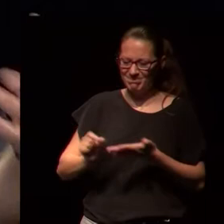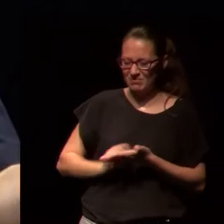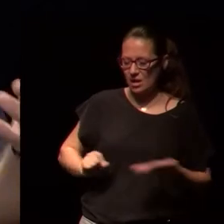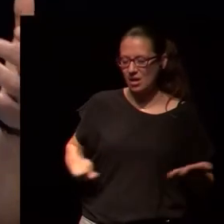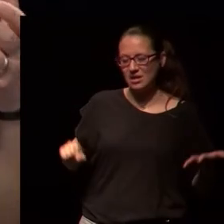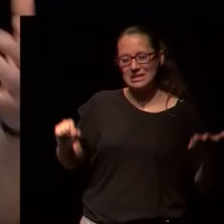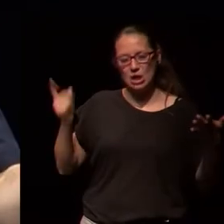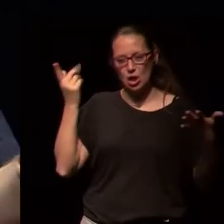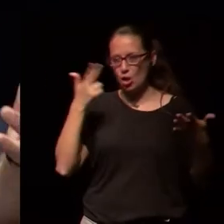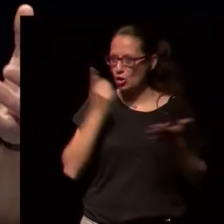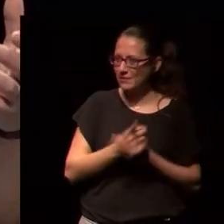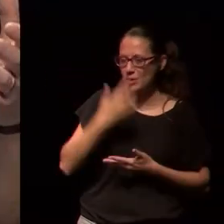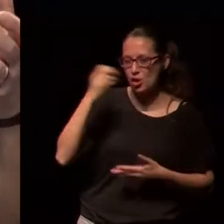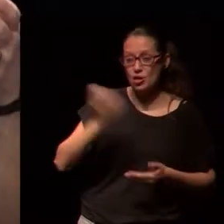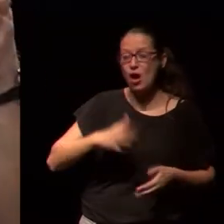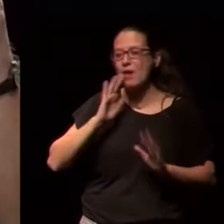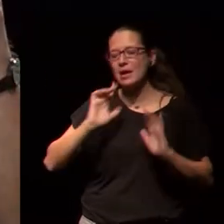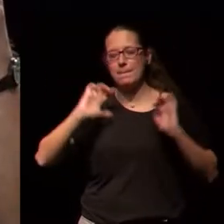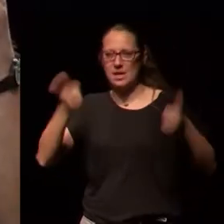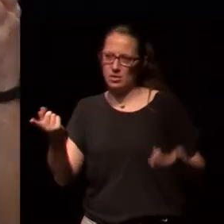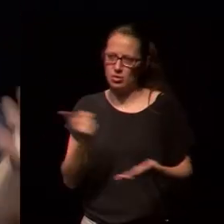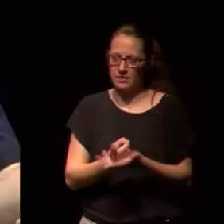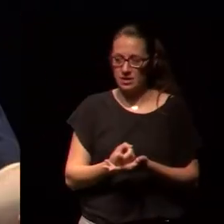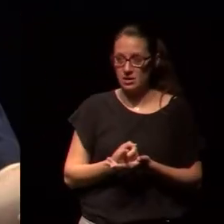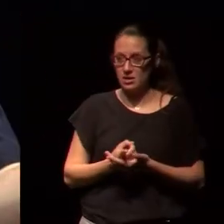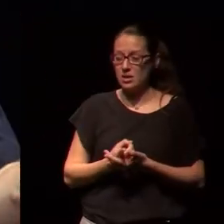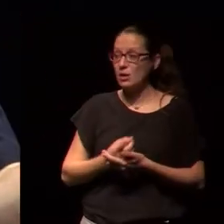empecé otra vez de nuevo. Porque